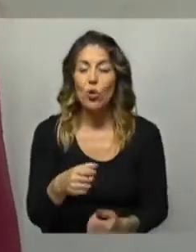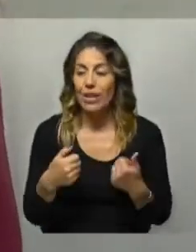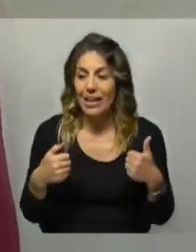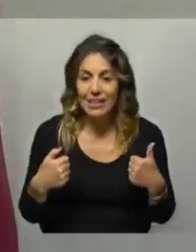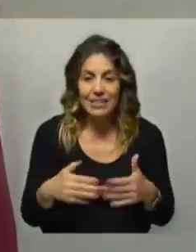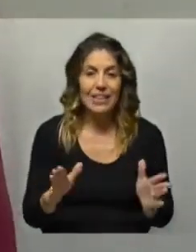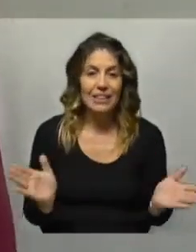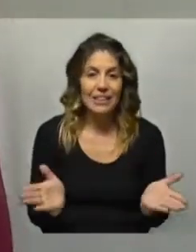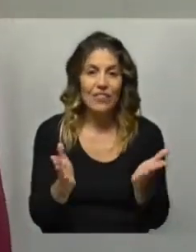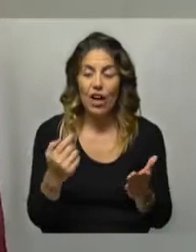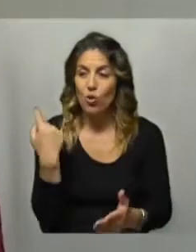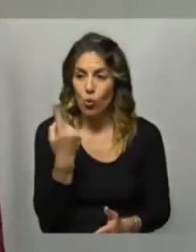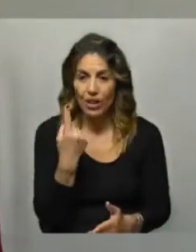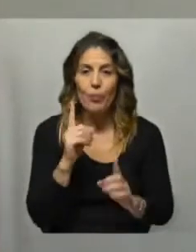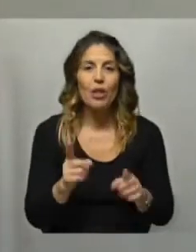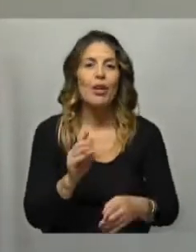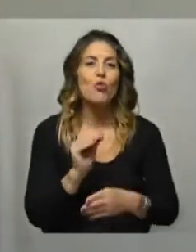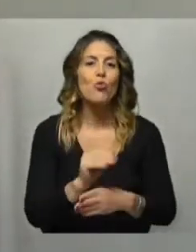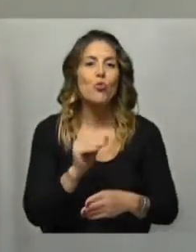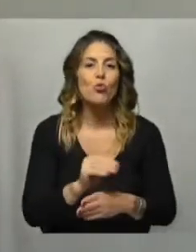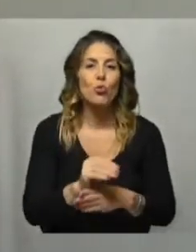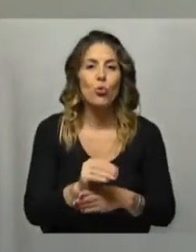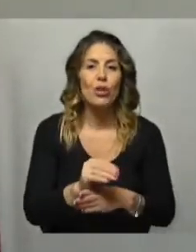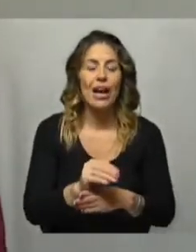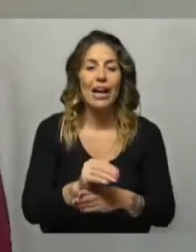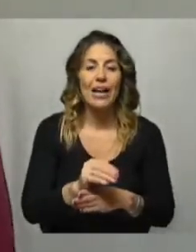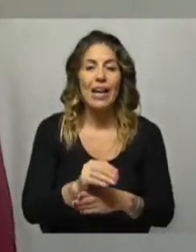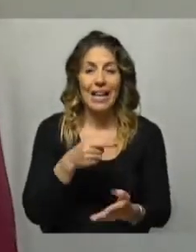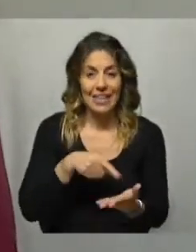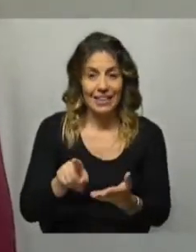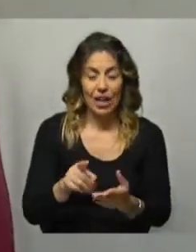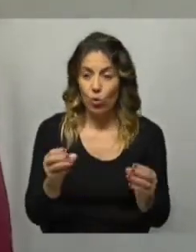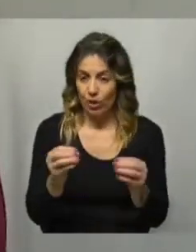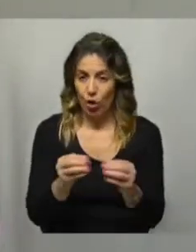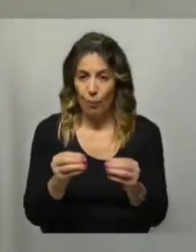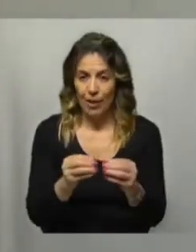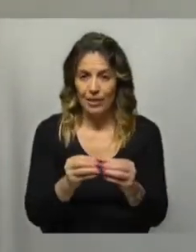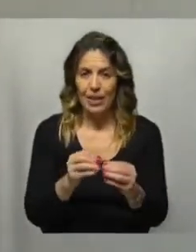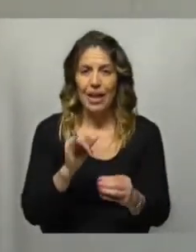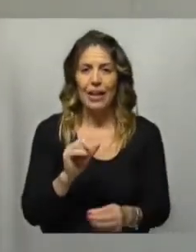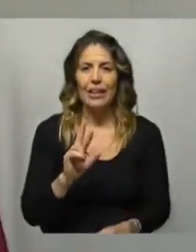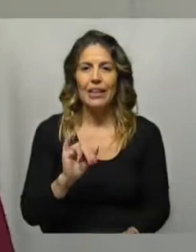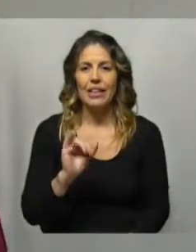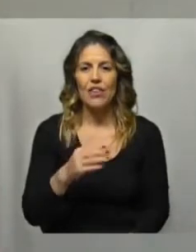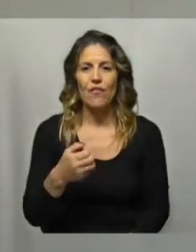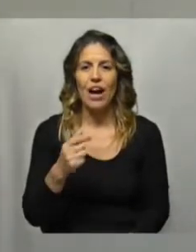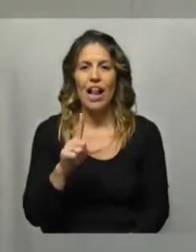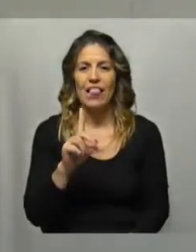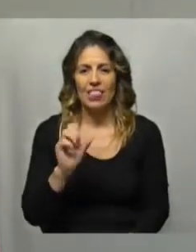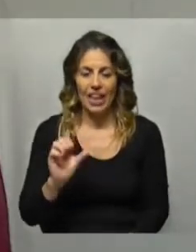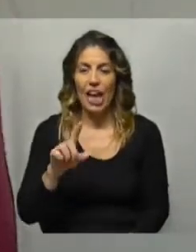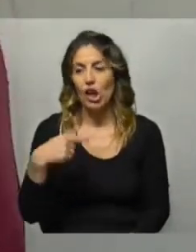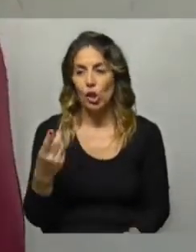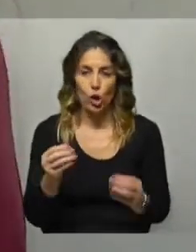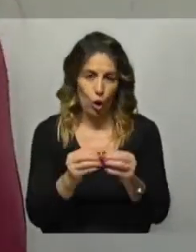tomó Cultura Central, que está la compañera Gabriela Iribarne, y el compañero Alfredo, y tenemos otros compañeros